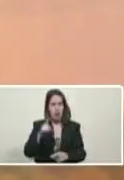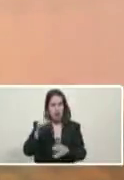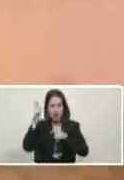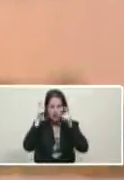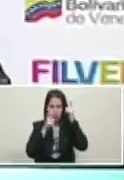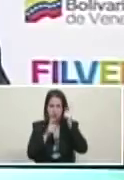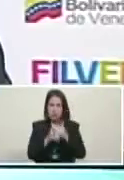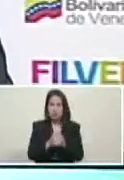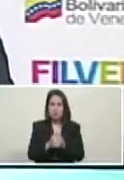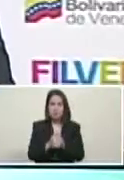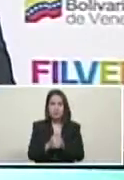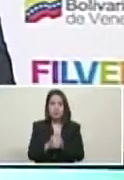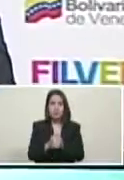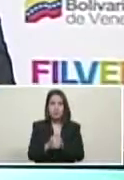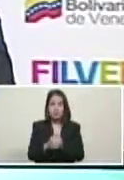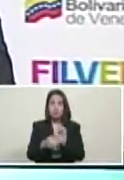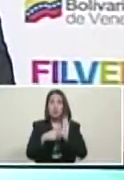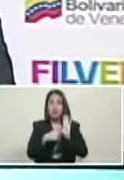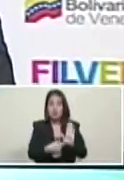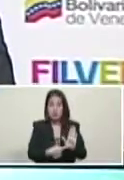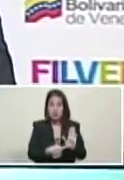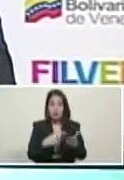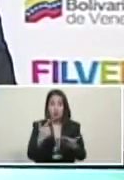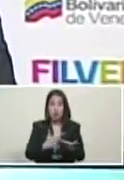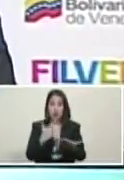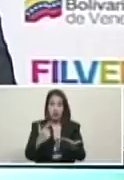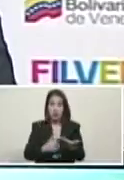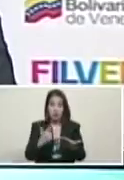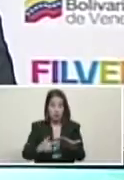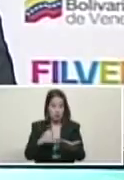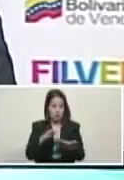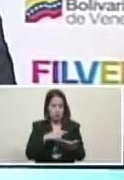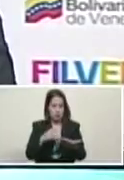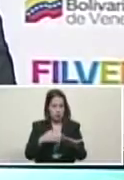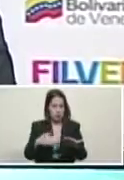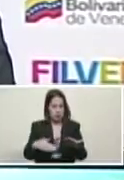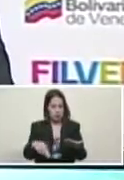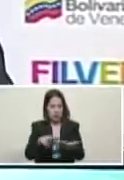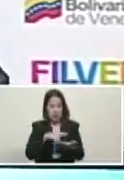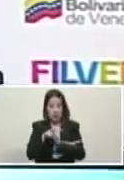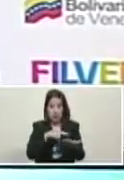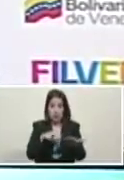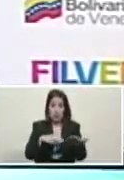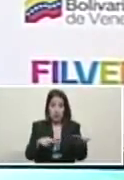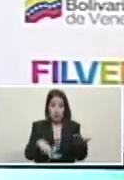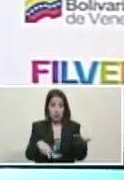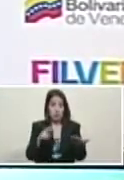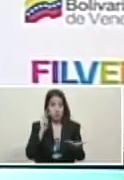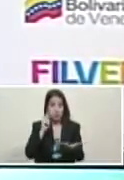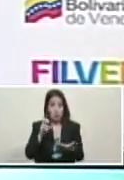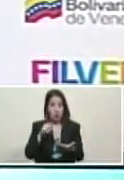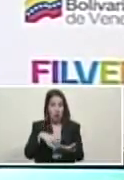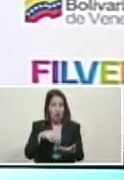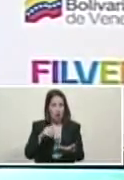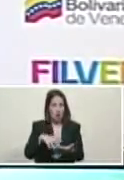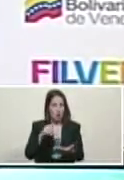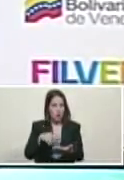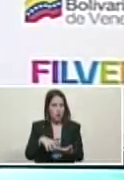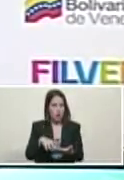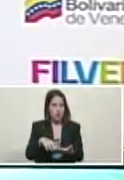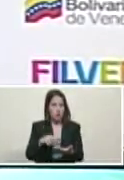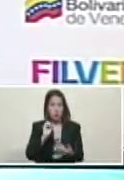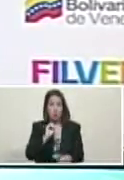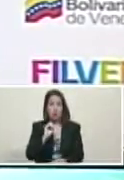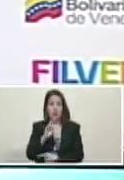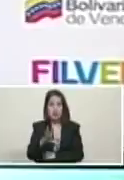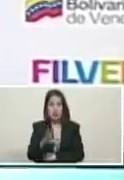Adán hace la presentación del libro. Estaba leyendo aquí, ¿no?, la copia de un